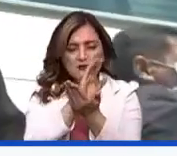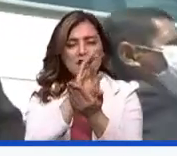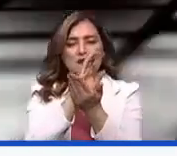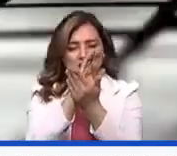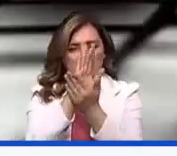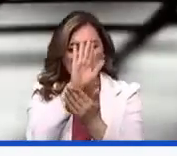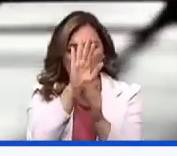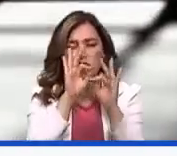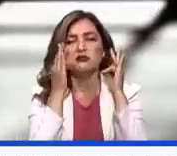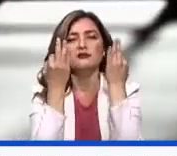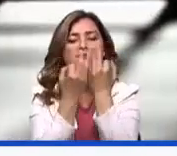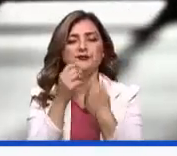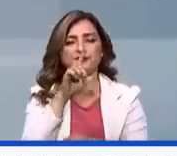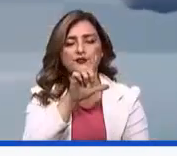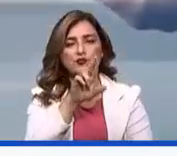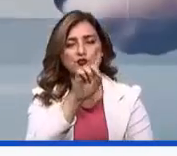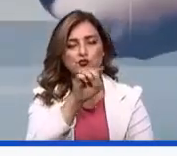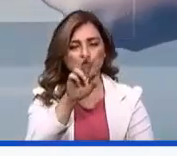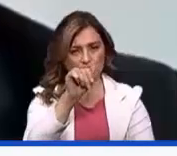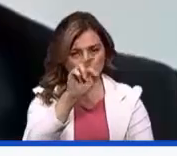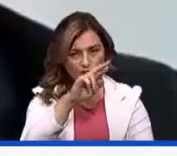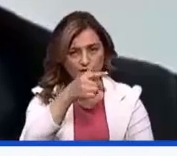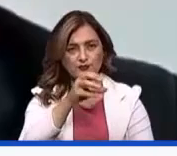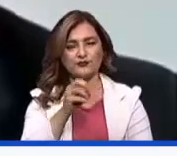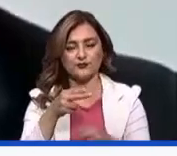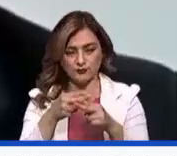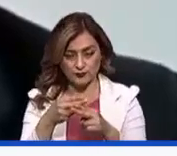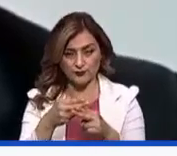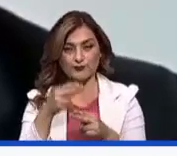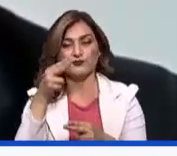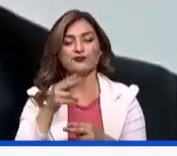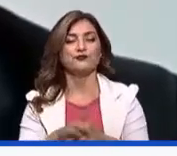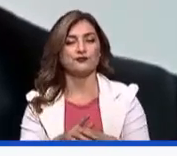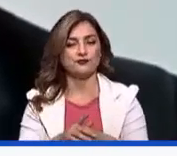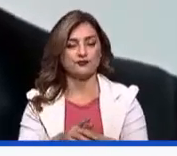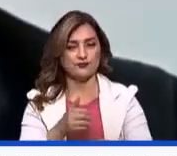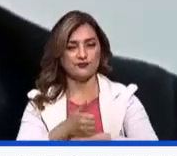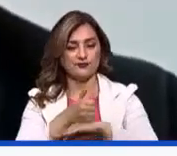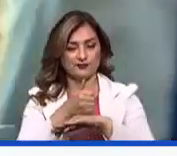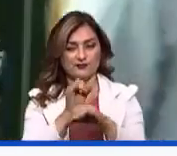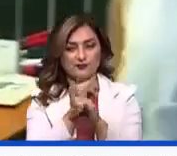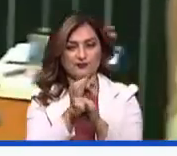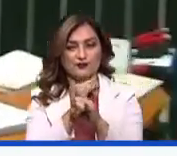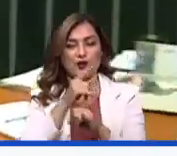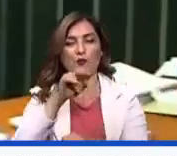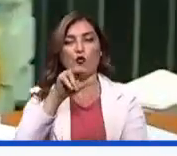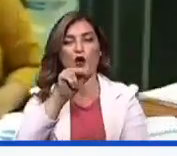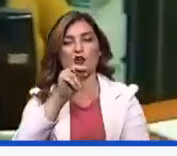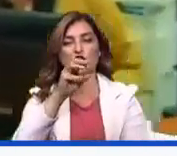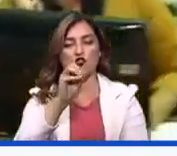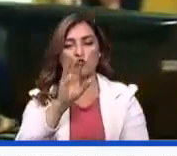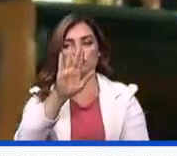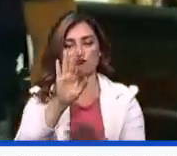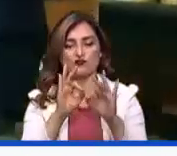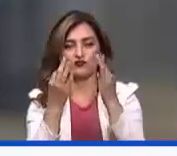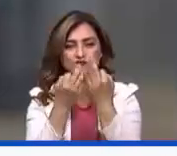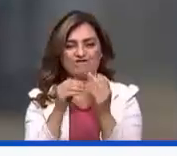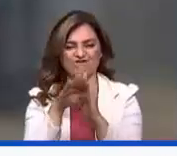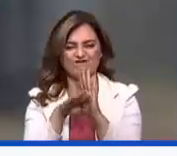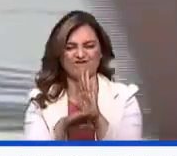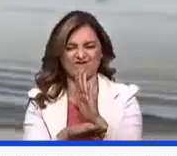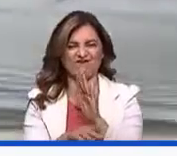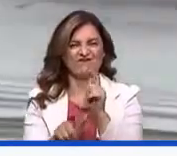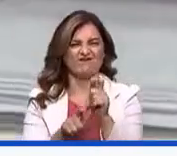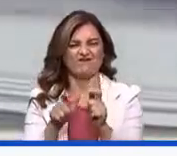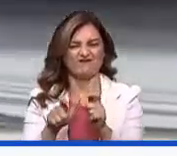familia, John Luzuriaga, y el extitular de la institución, David Proaño, y su familia. Y de esta forma, la lista de beneficiarios